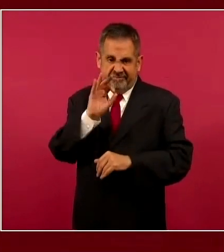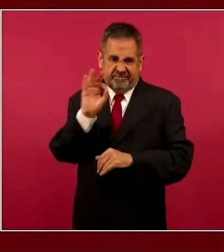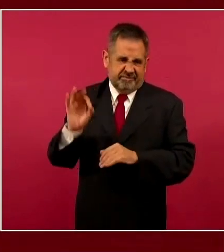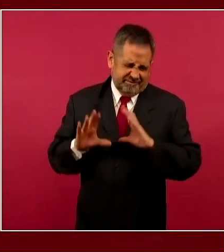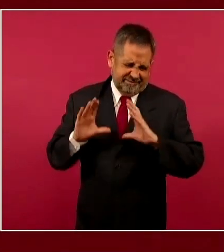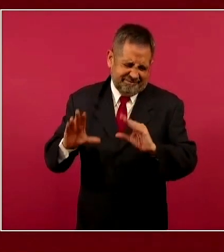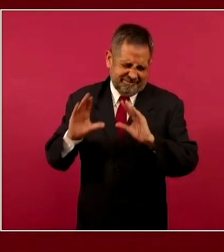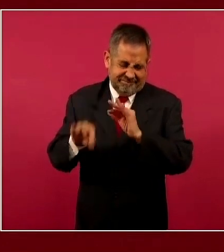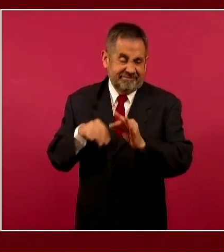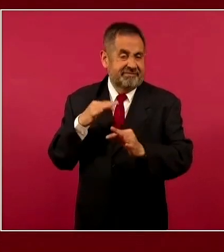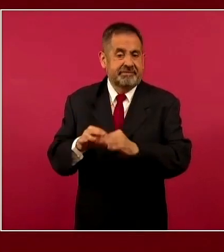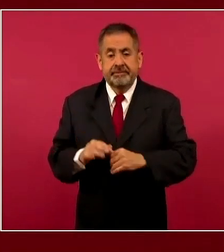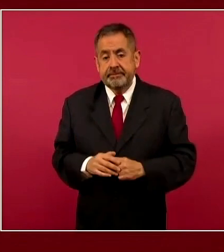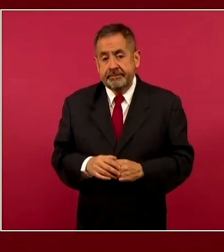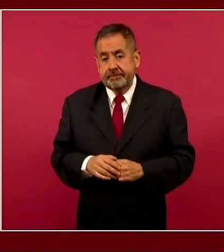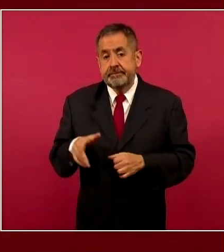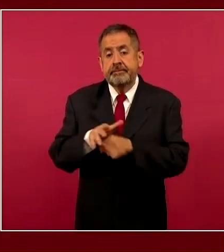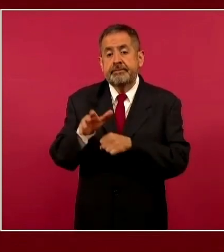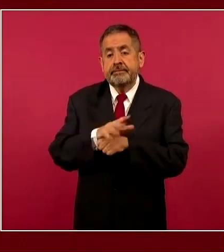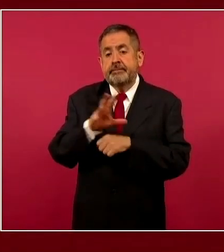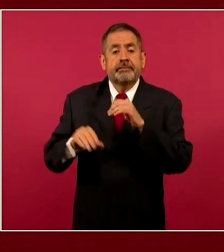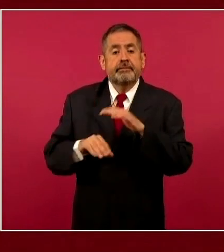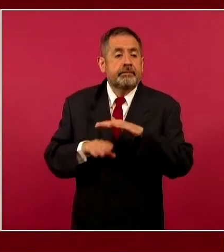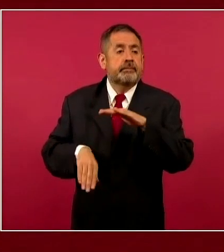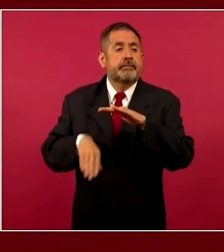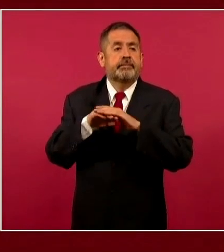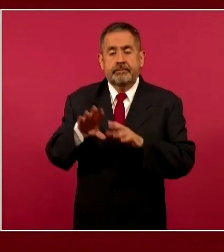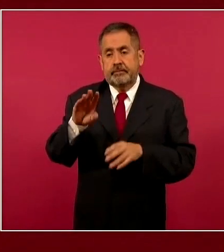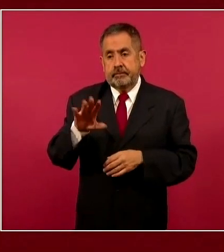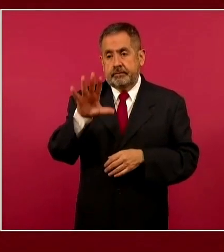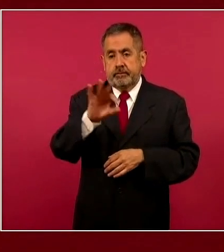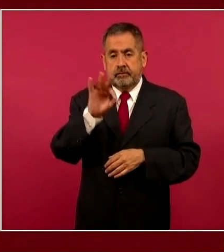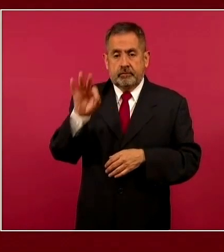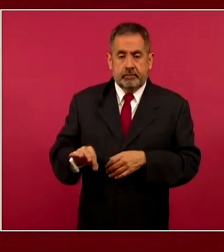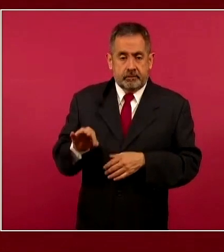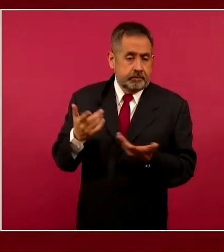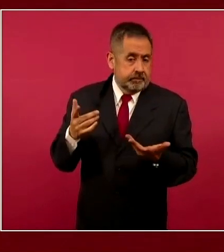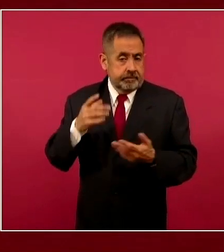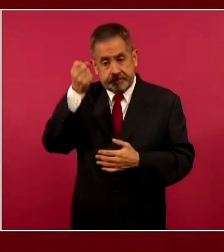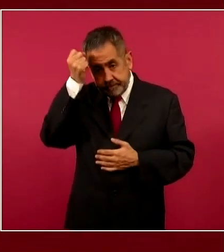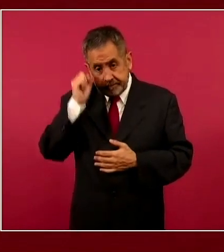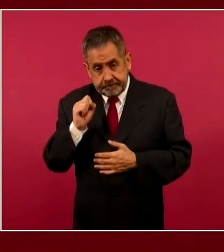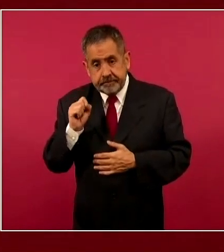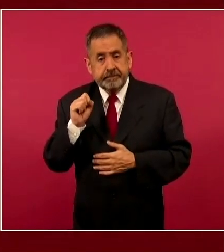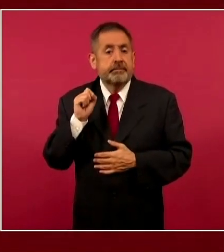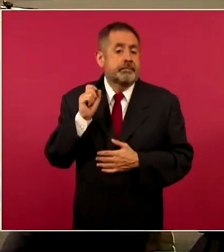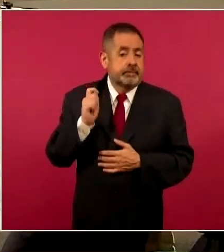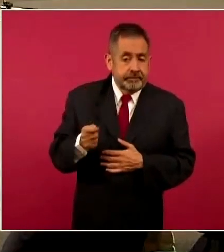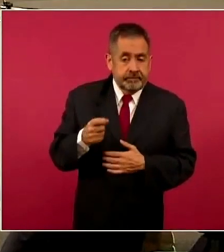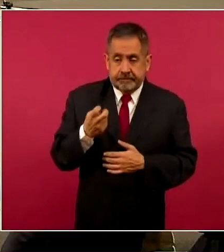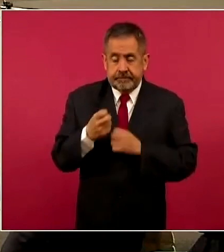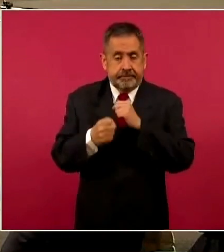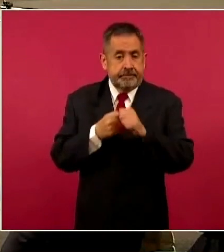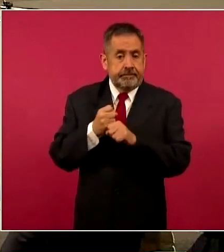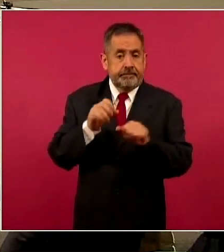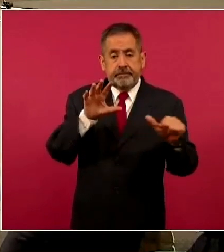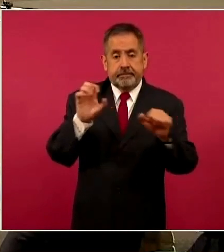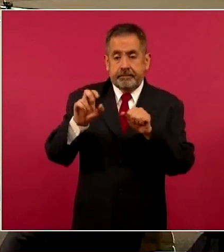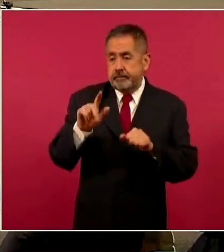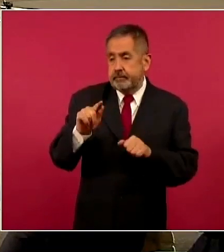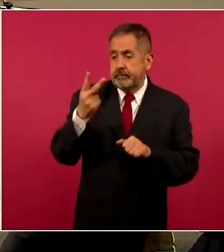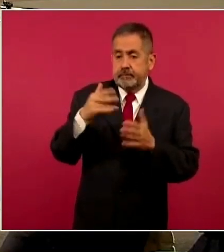El abasto se encuentra en 95%. En el caso de Sinaloa, la inversión para este año es de